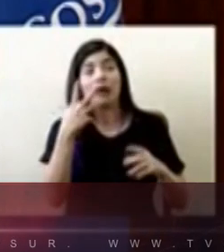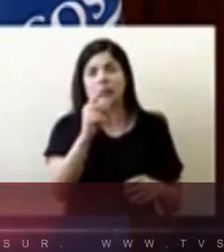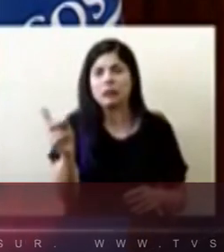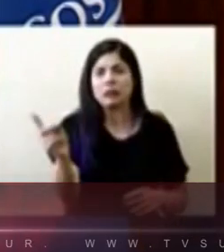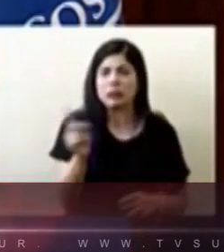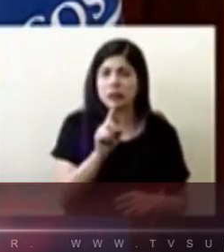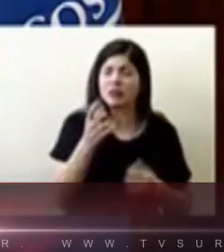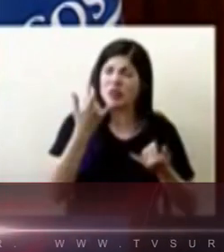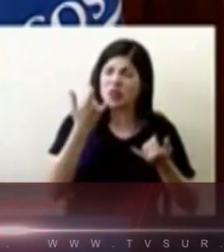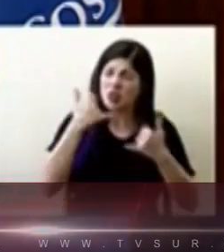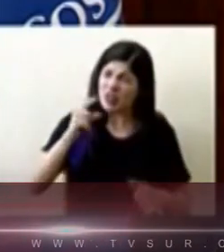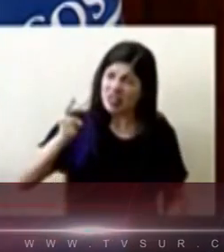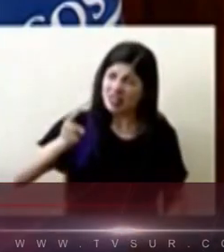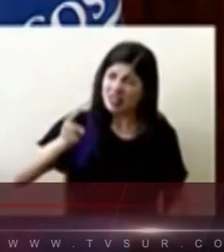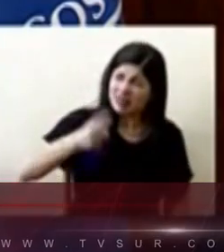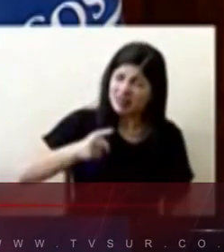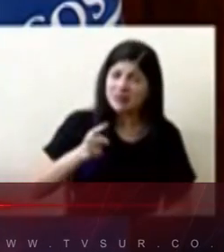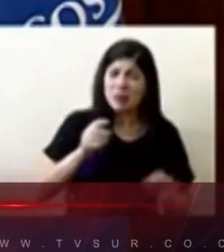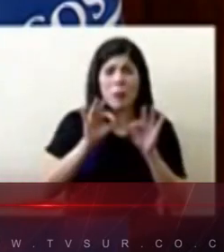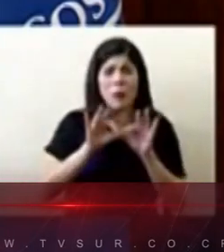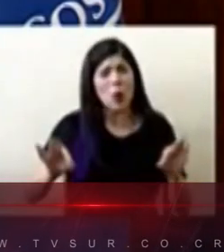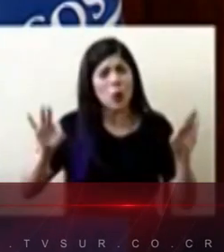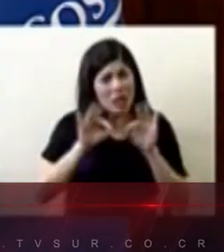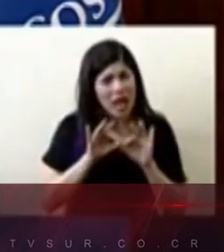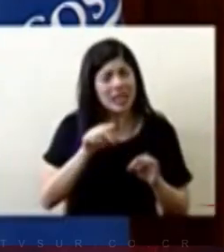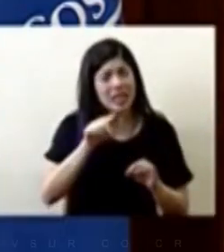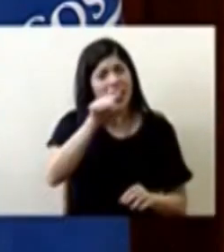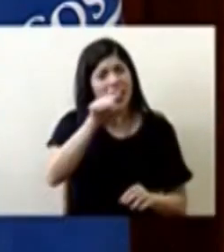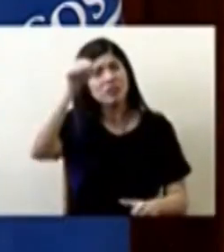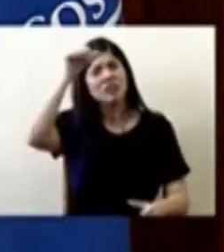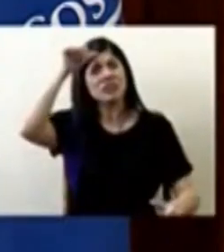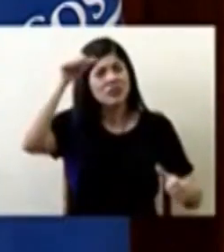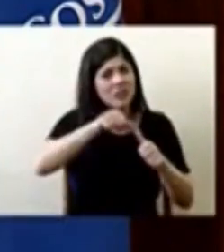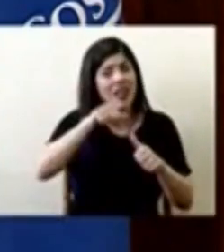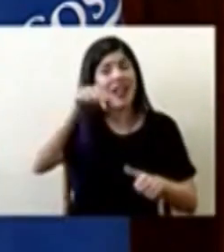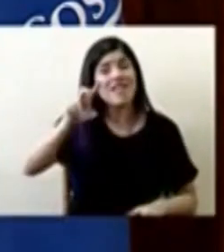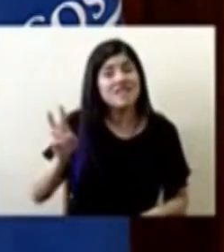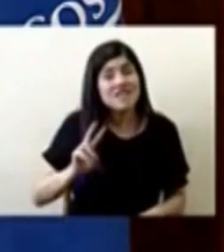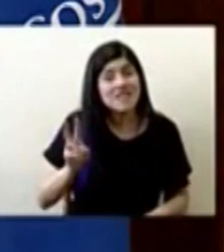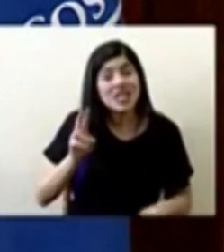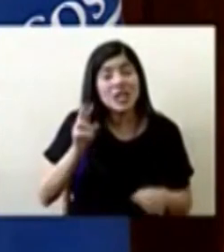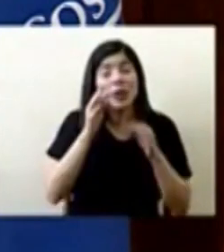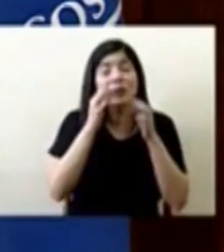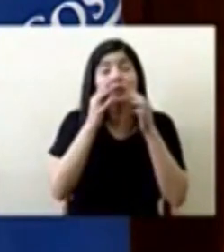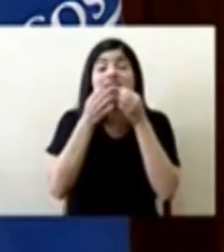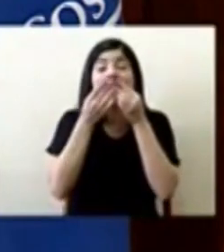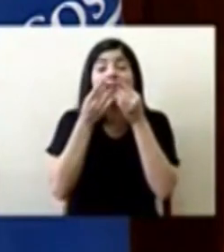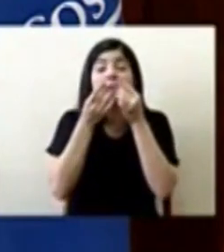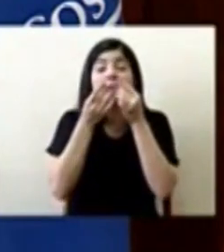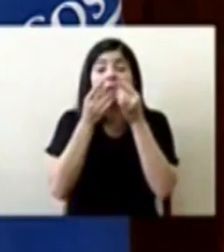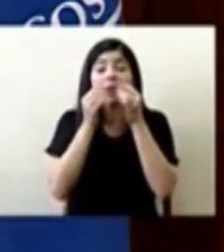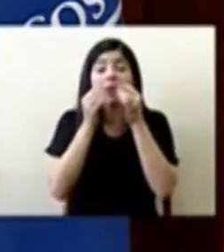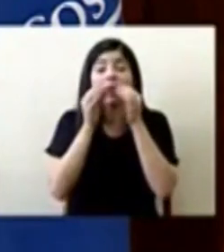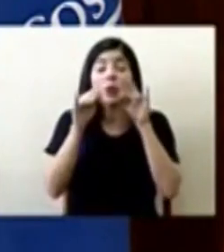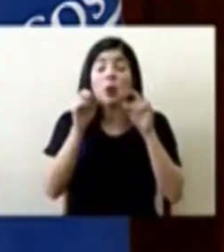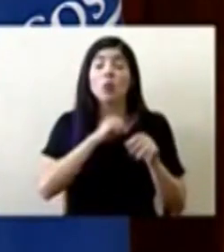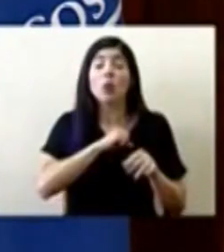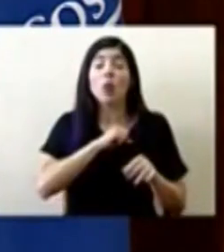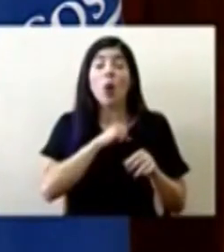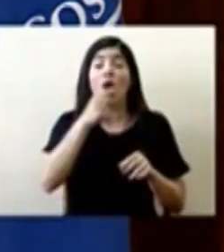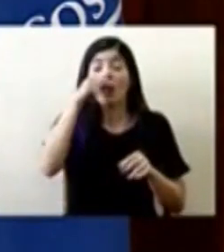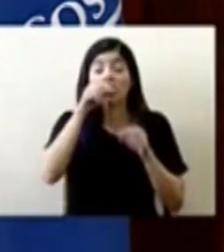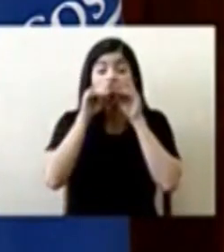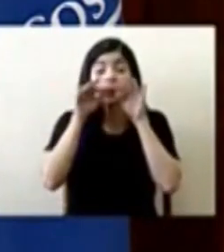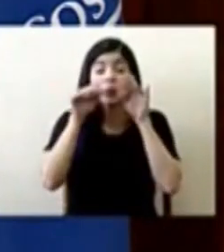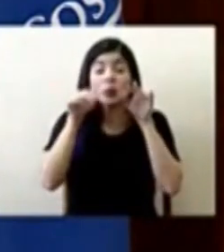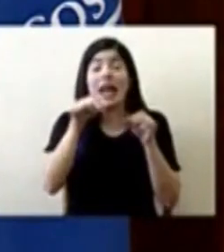una indicación sumamente importante. Recordemos que este virus en las gotitas de saliva de las personas que tosen o estornudan es